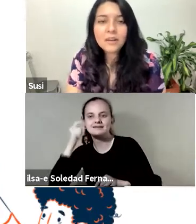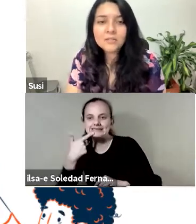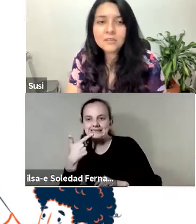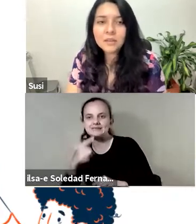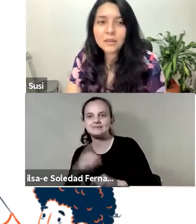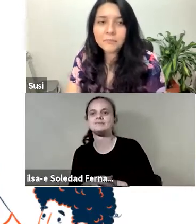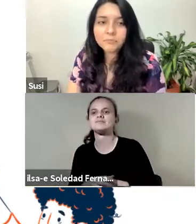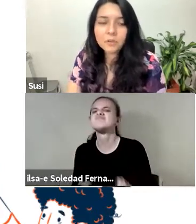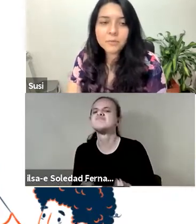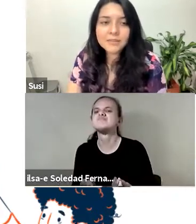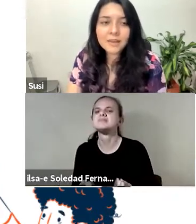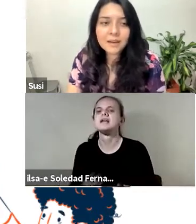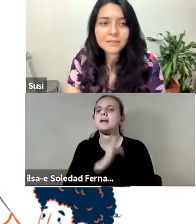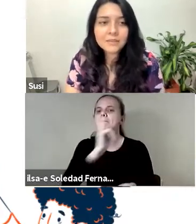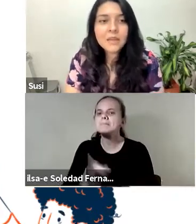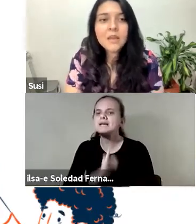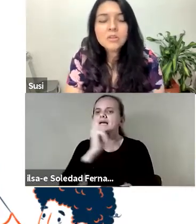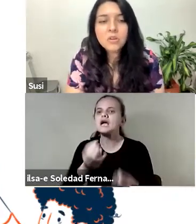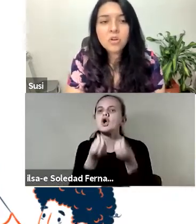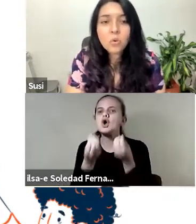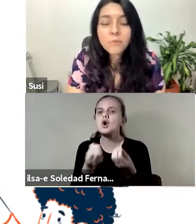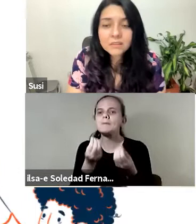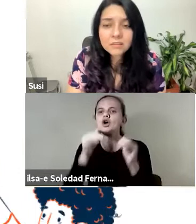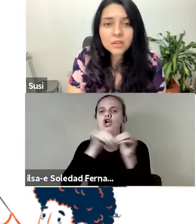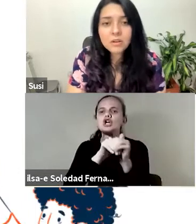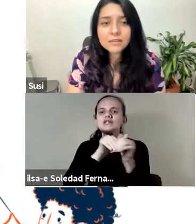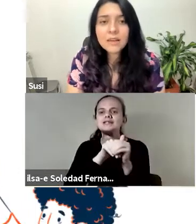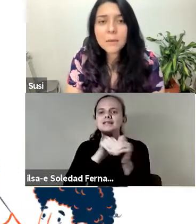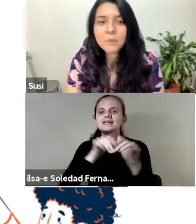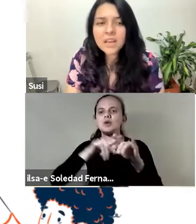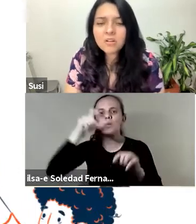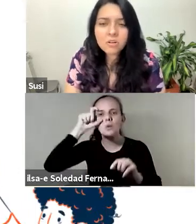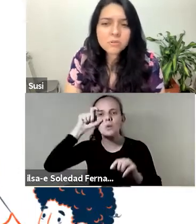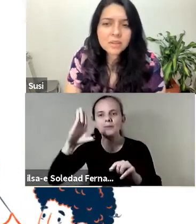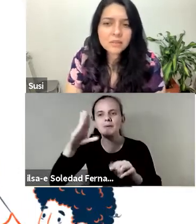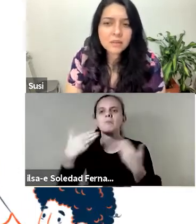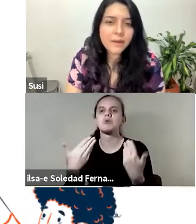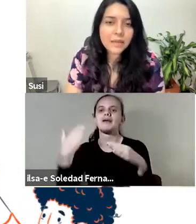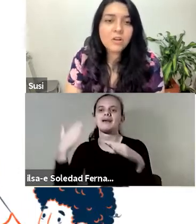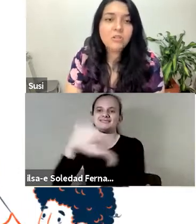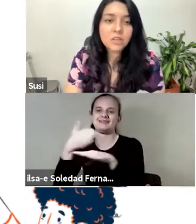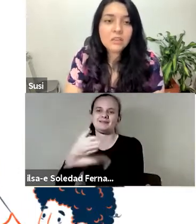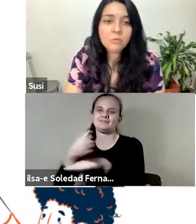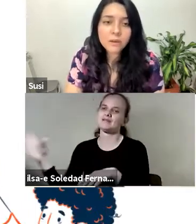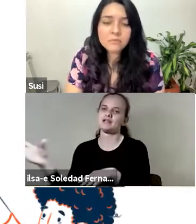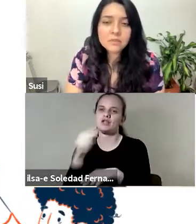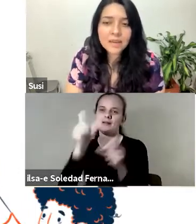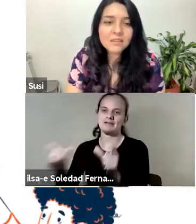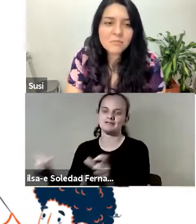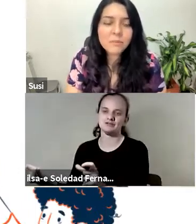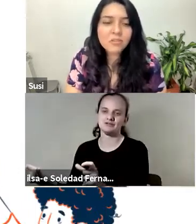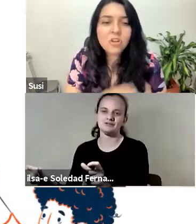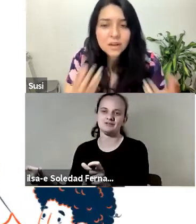o las WCAGs? Son documentos que lo que hacen es explicar cómo se hace para que el contenido web